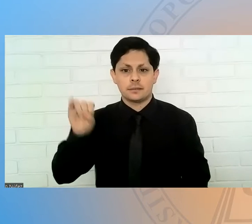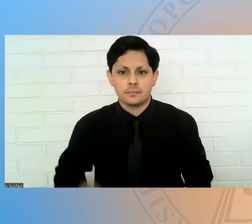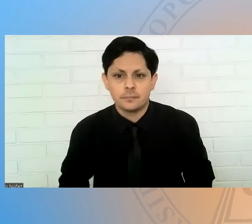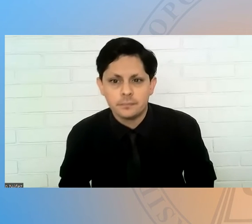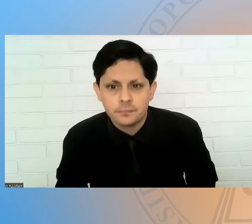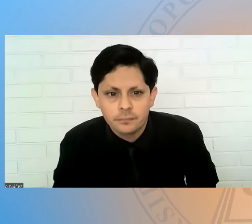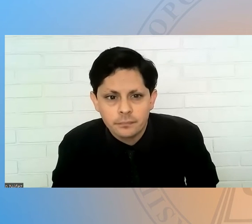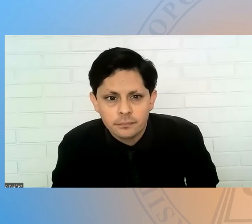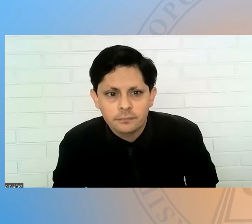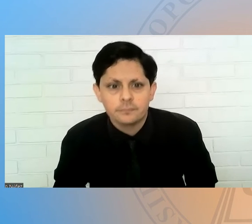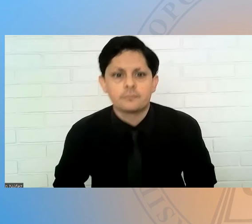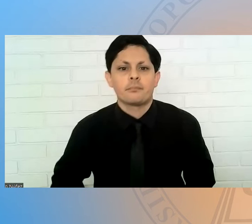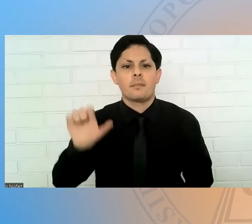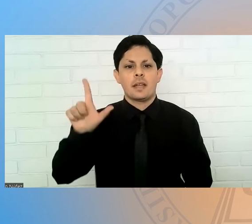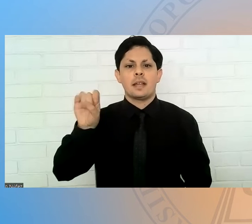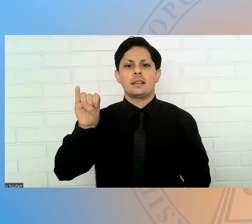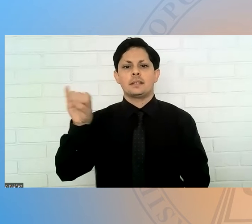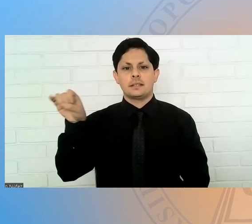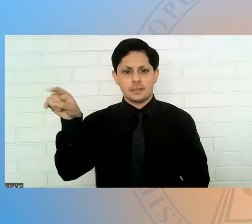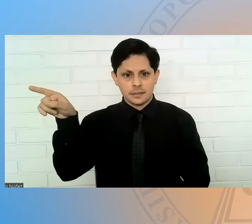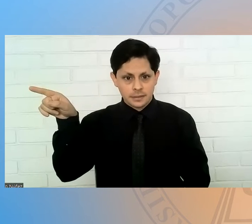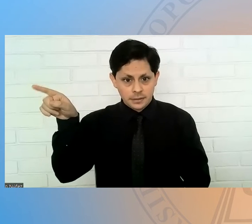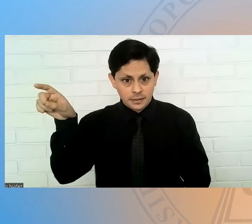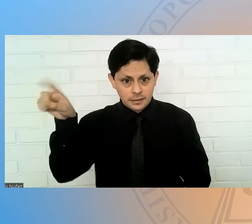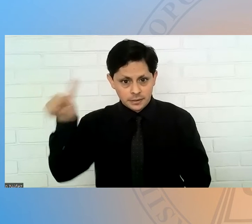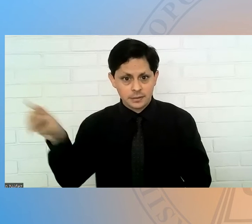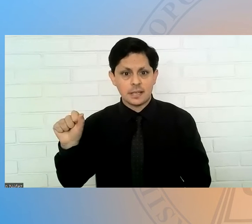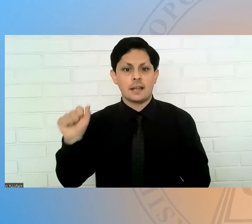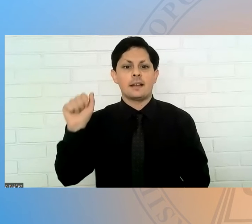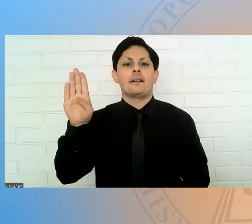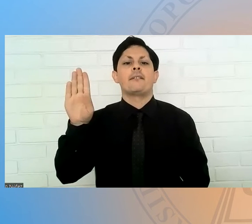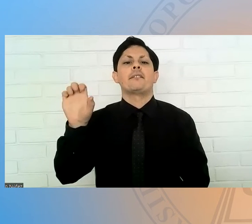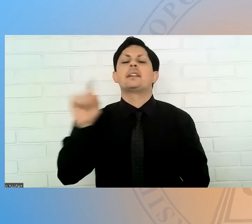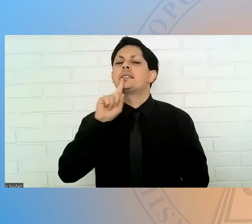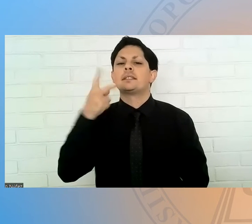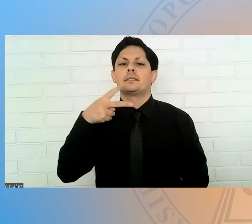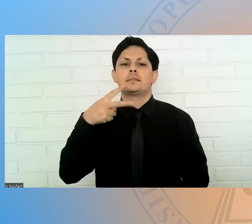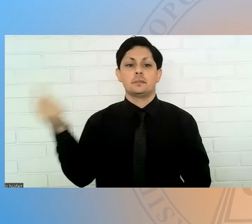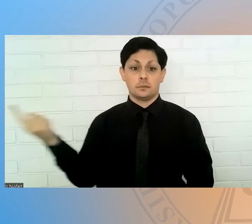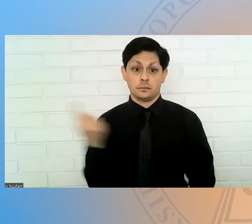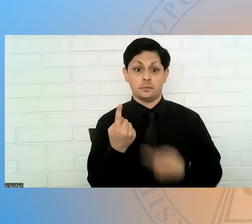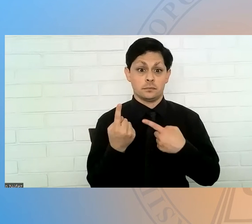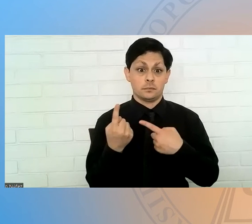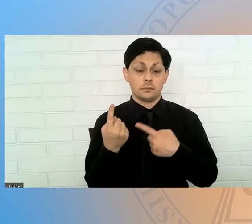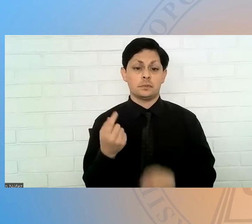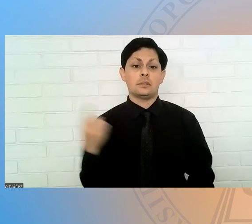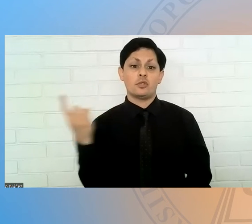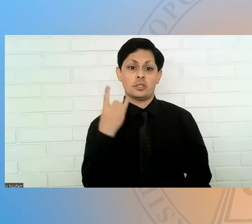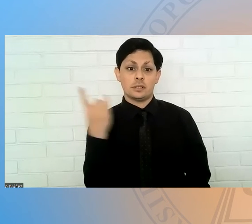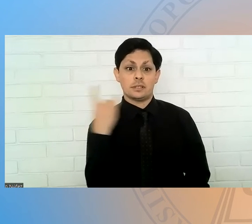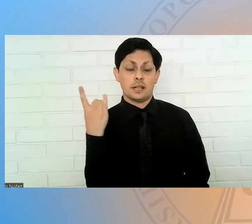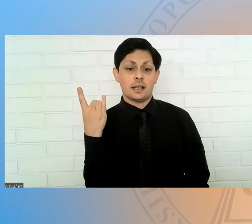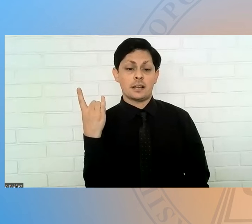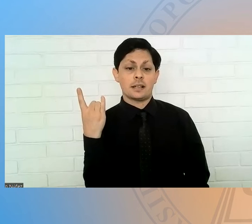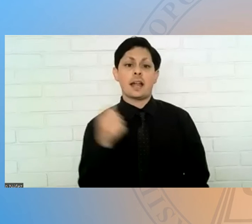viene la pregunta que de alguna manera Jimena Dam, de la Universidad Católica de Temuco, saludos allá al